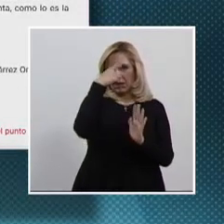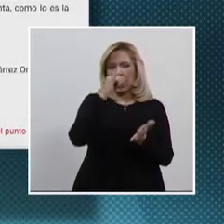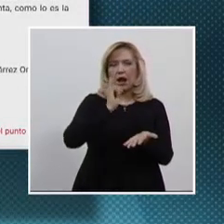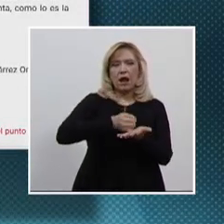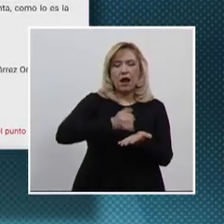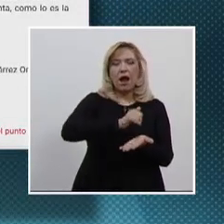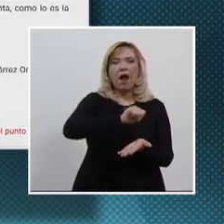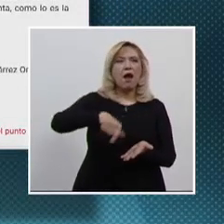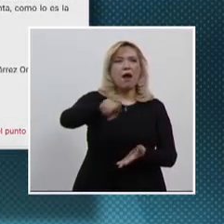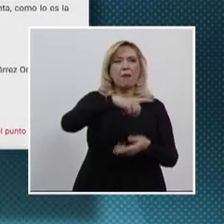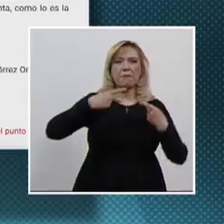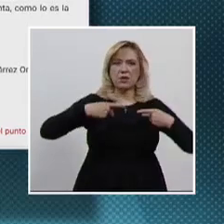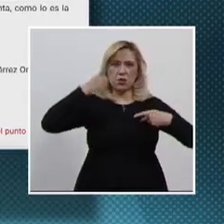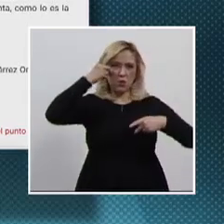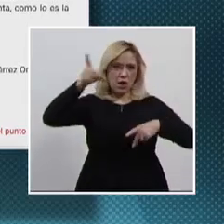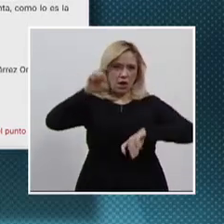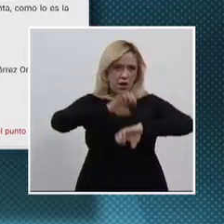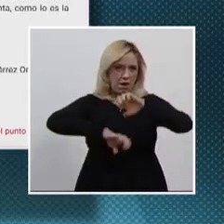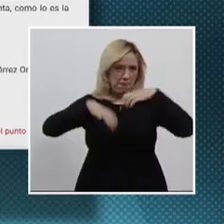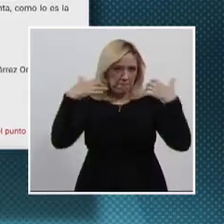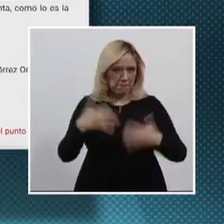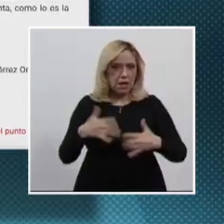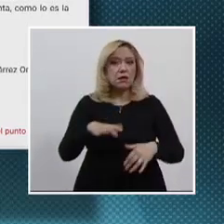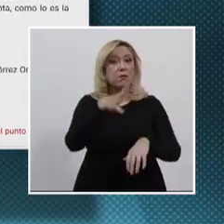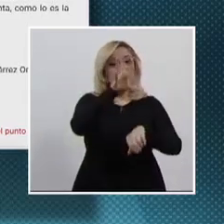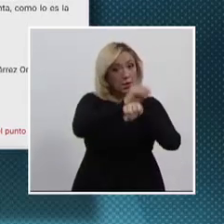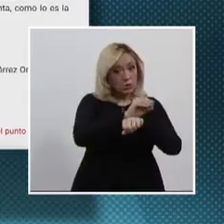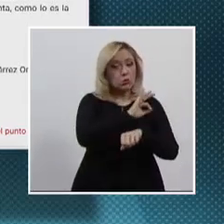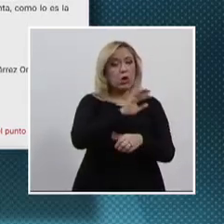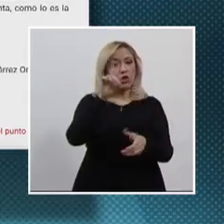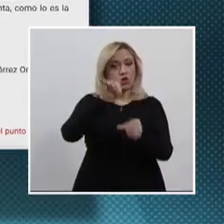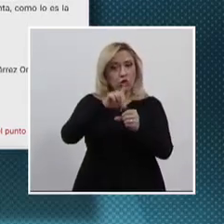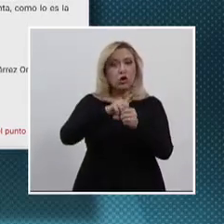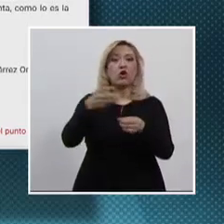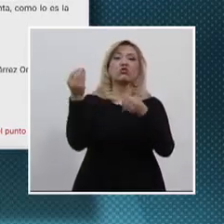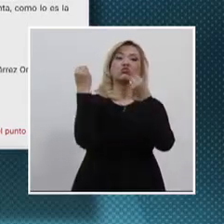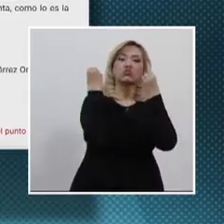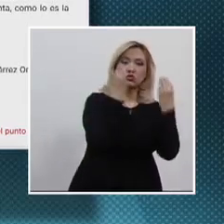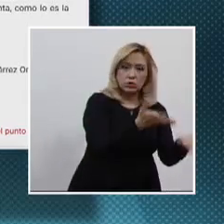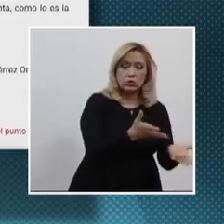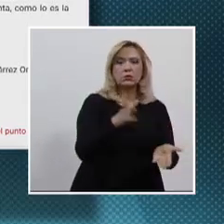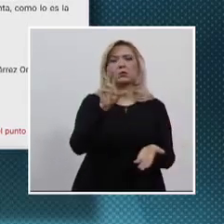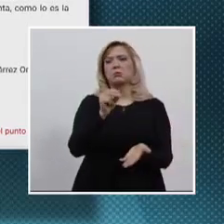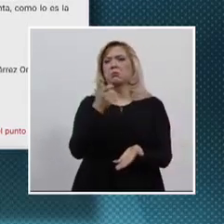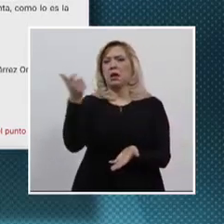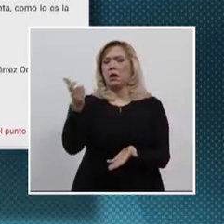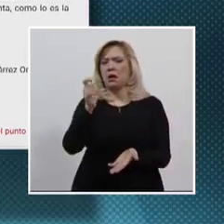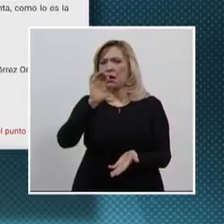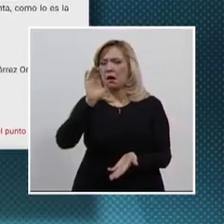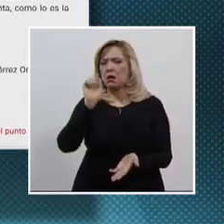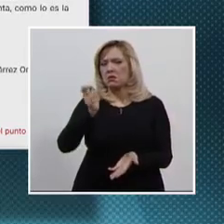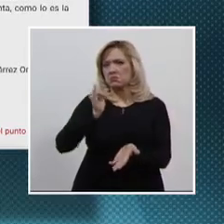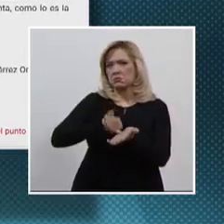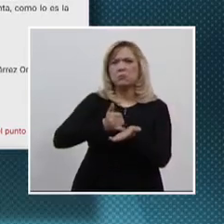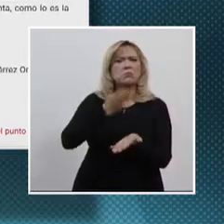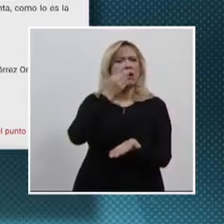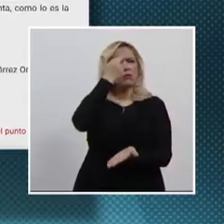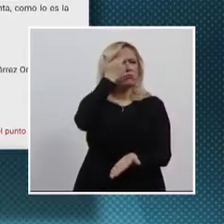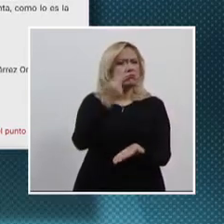morales autorizadas para recibir donativos deducirlos, no viola los principios de equidad